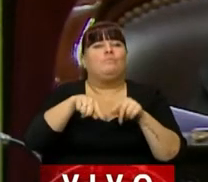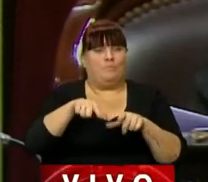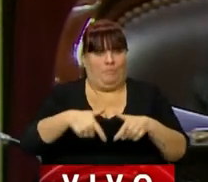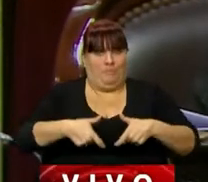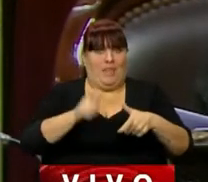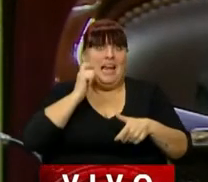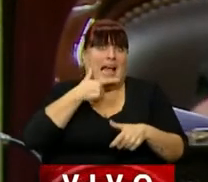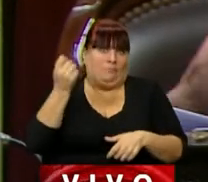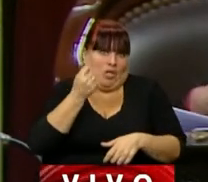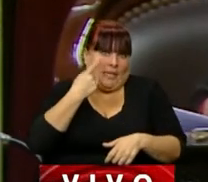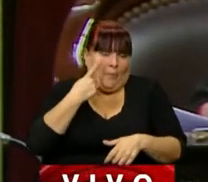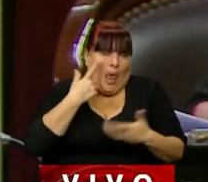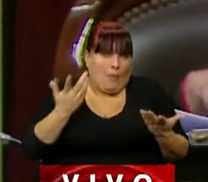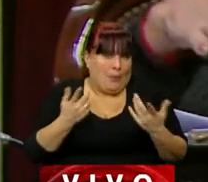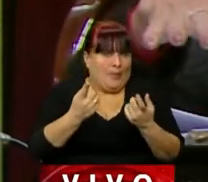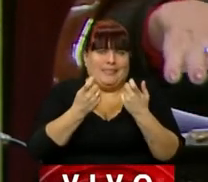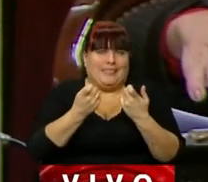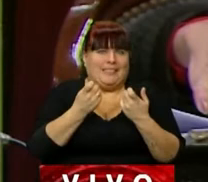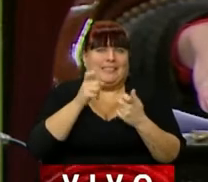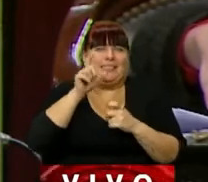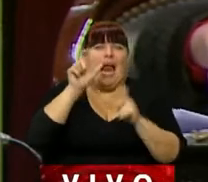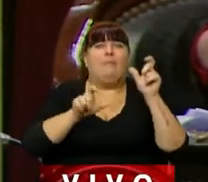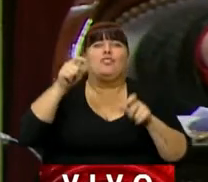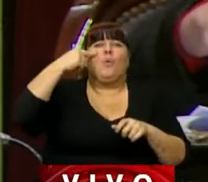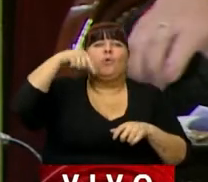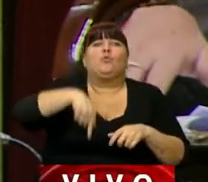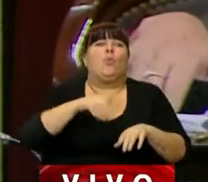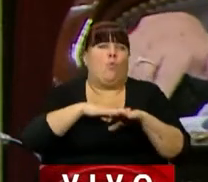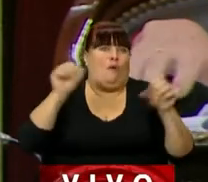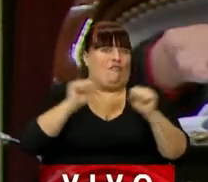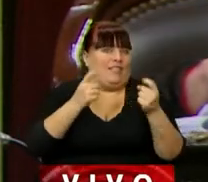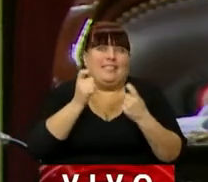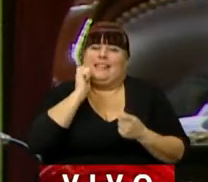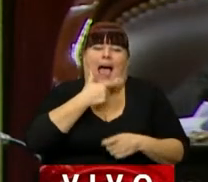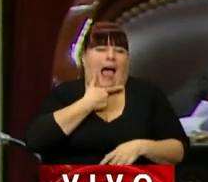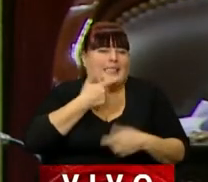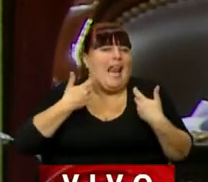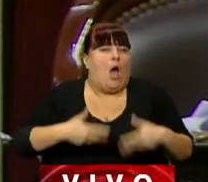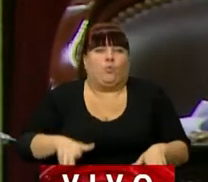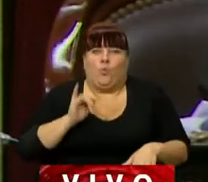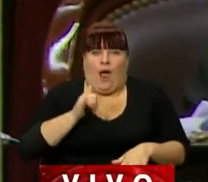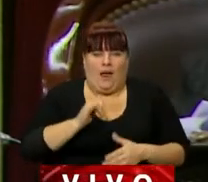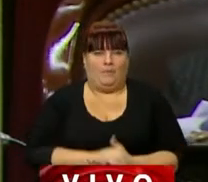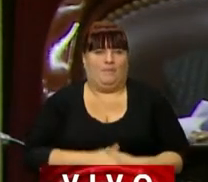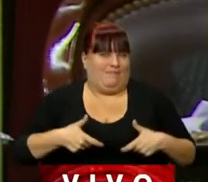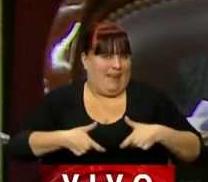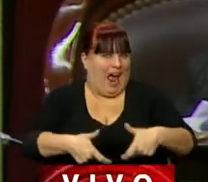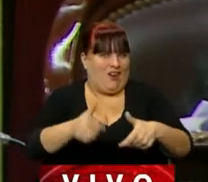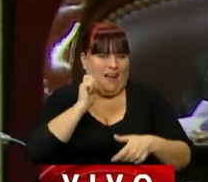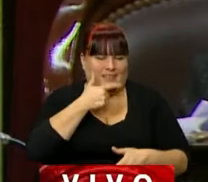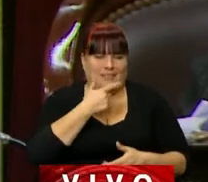llevar ese elemento vital que necesitan los sureños por el frío, que es el gas natural.